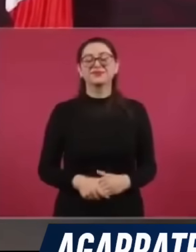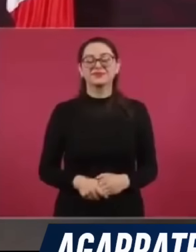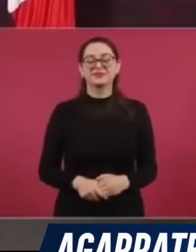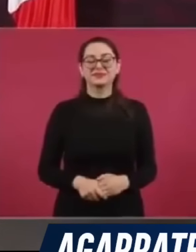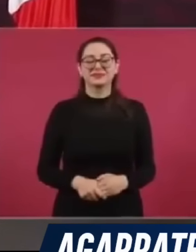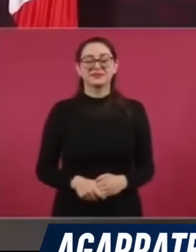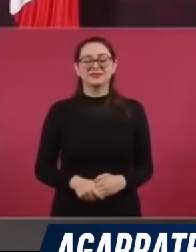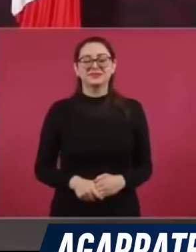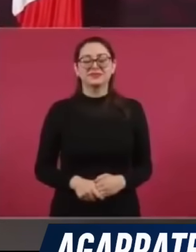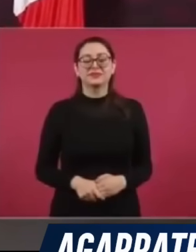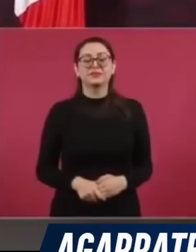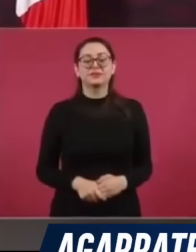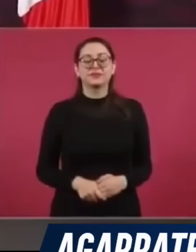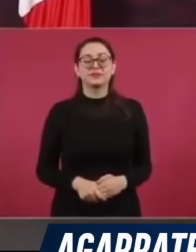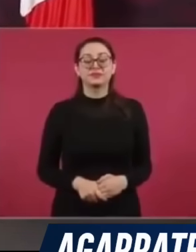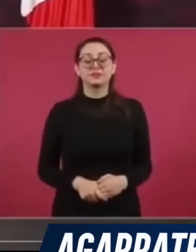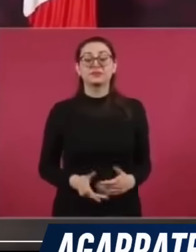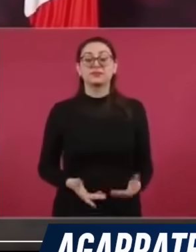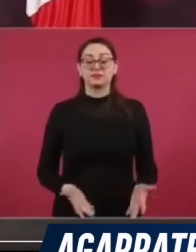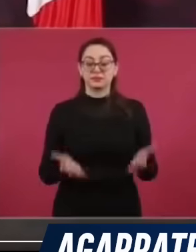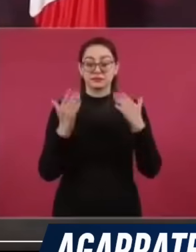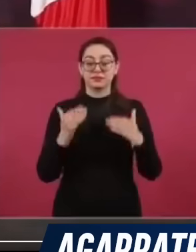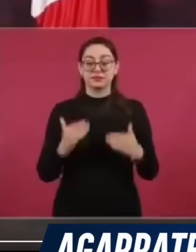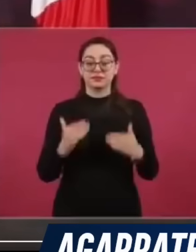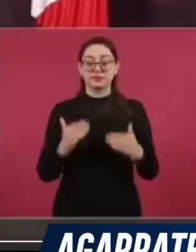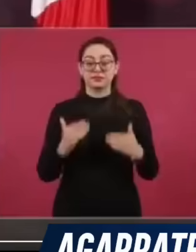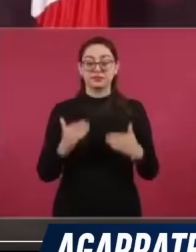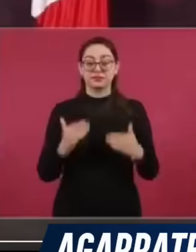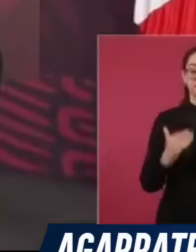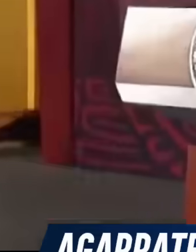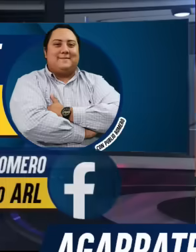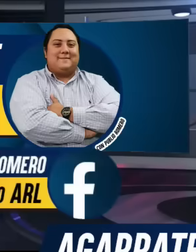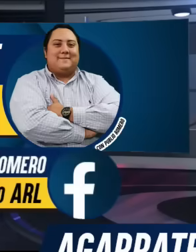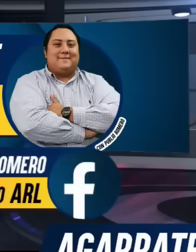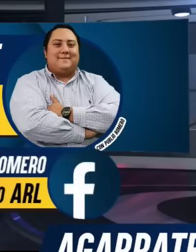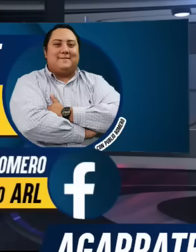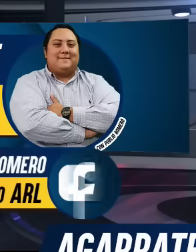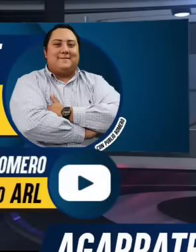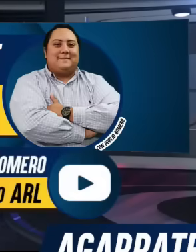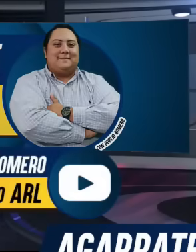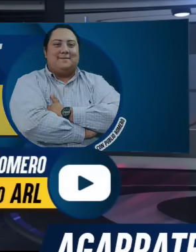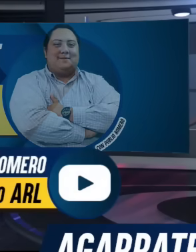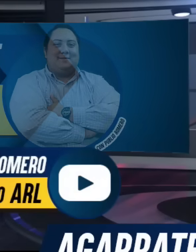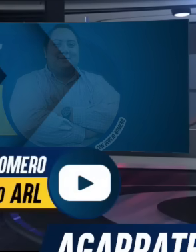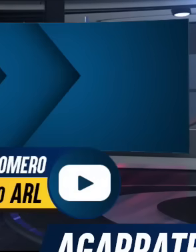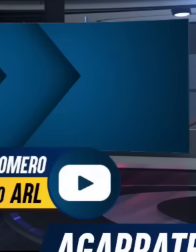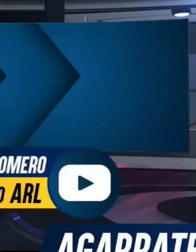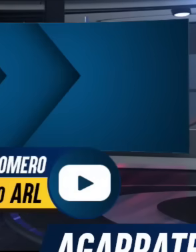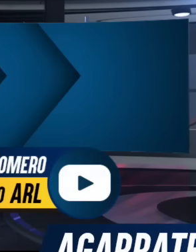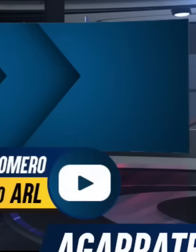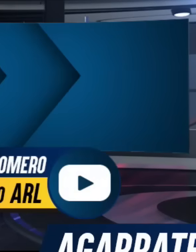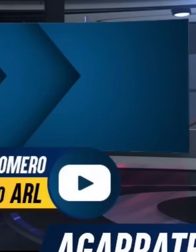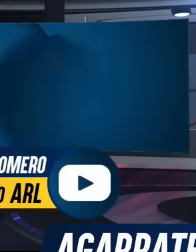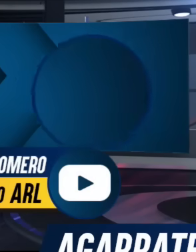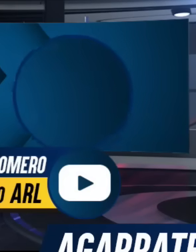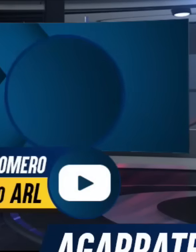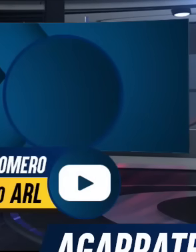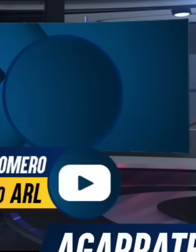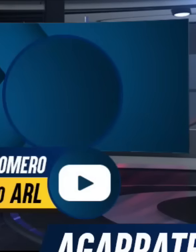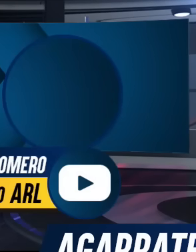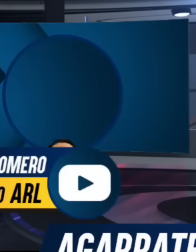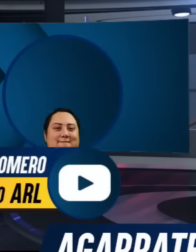verdad Bueno pero vamos con Elizabeth así lo daba a conocer el presidente Y es que